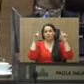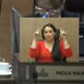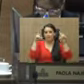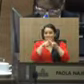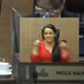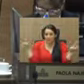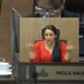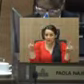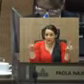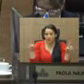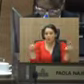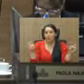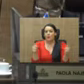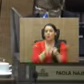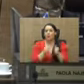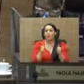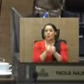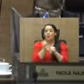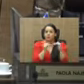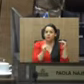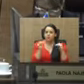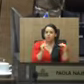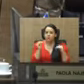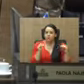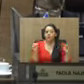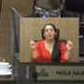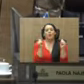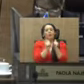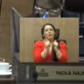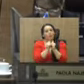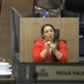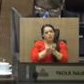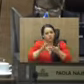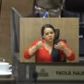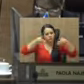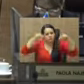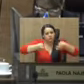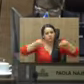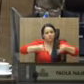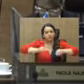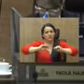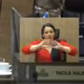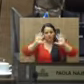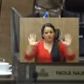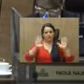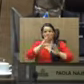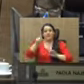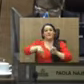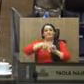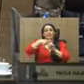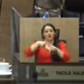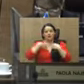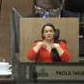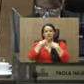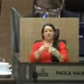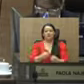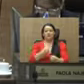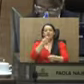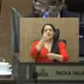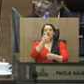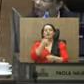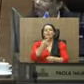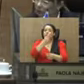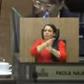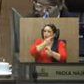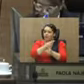pero con equilibrio, con transparencia y con el saneamiento respectivo de las